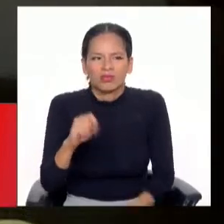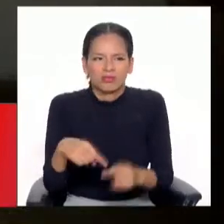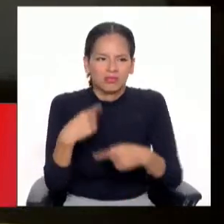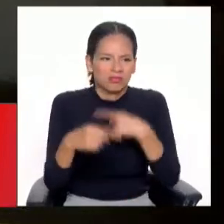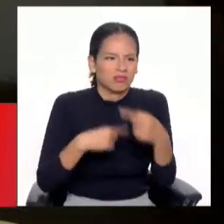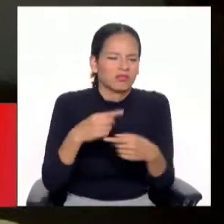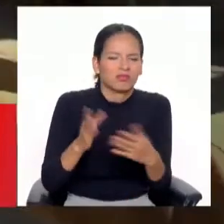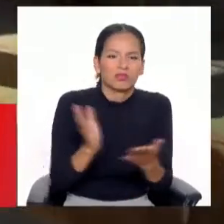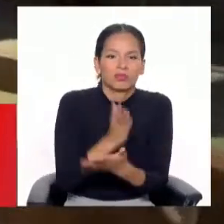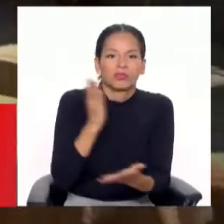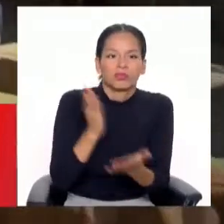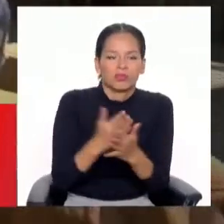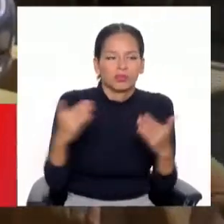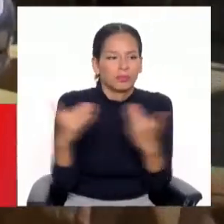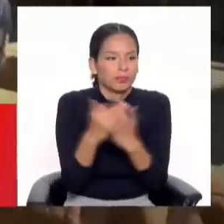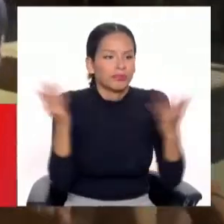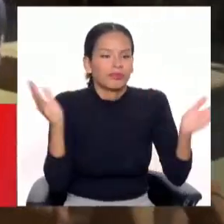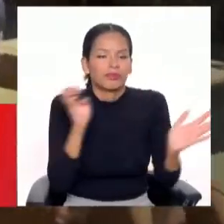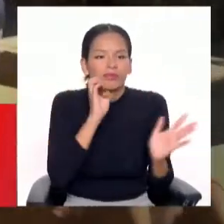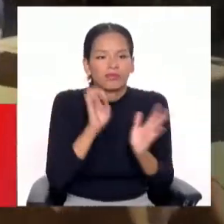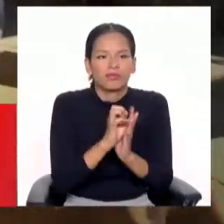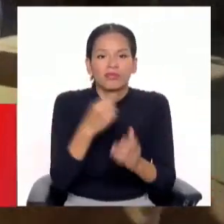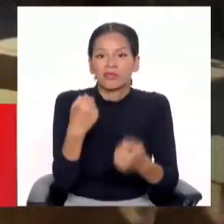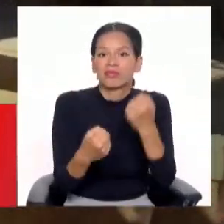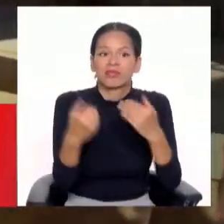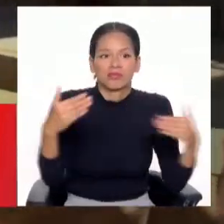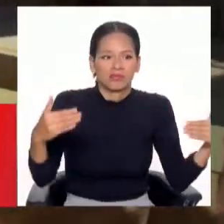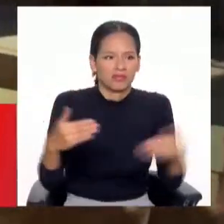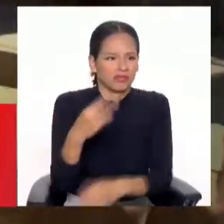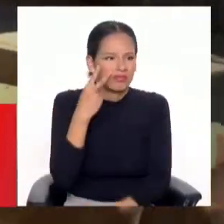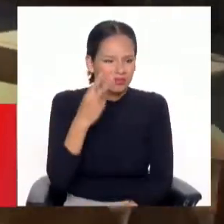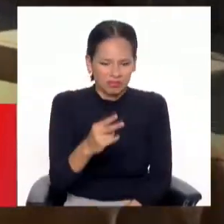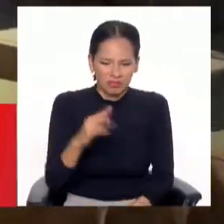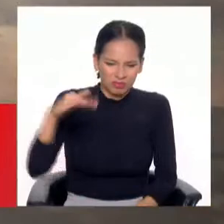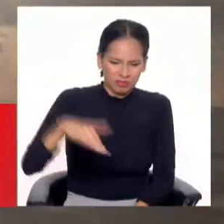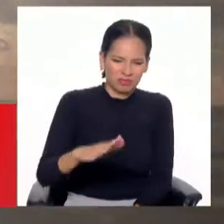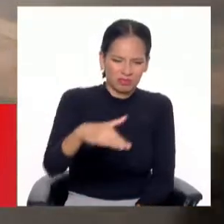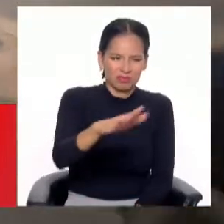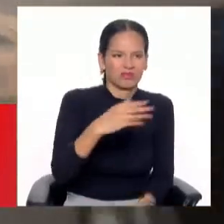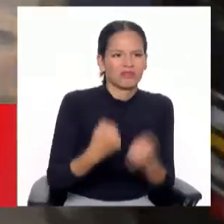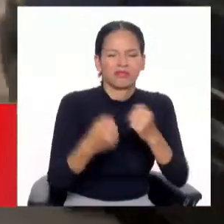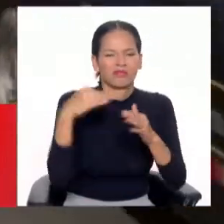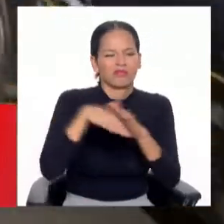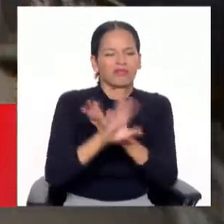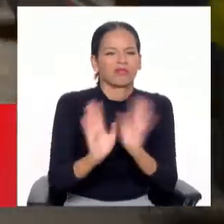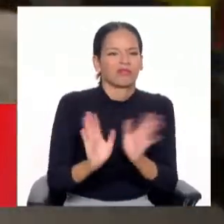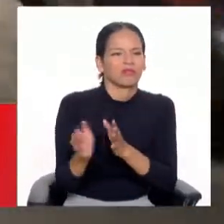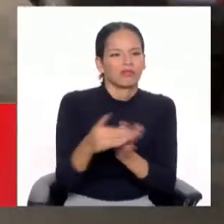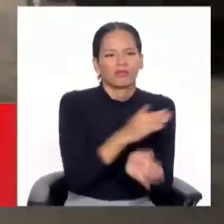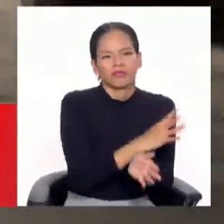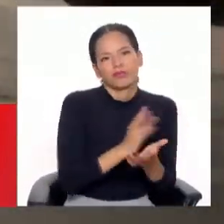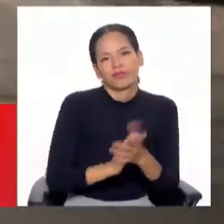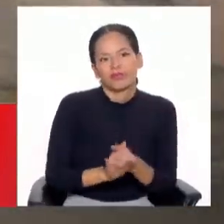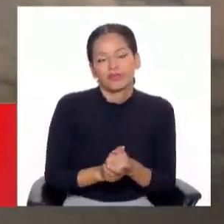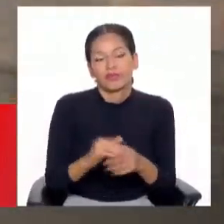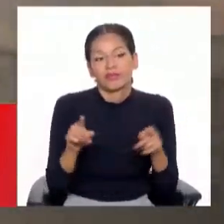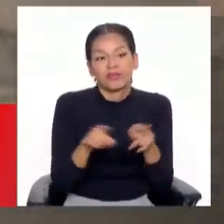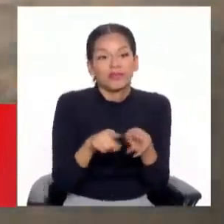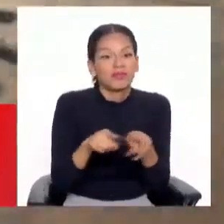ocurre accidentes. Los carros no quieren pasar por acá porque ves que está un hueco, hueco toda la calle. Señalan además